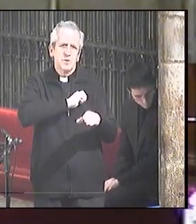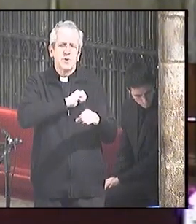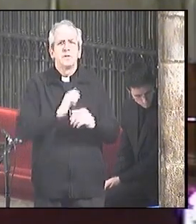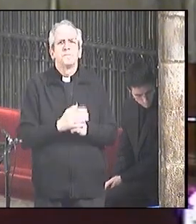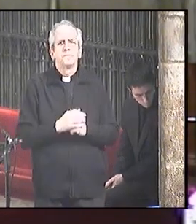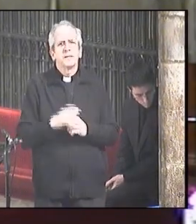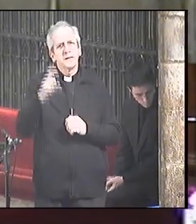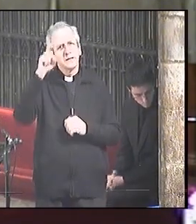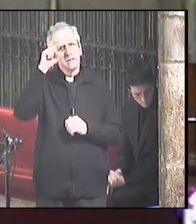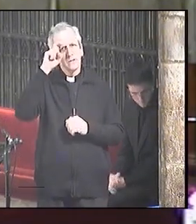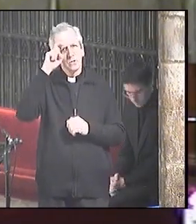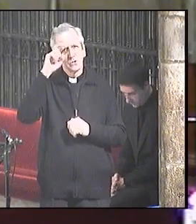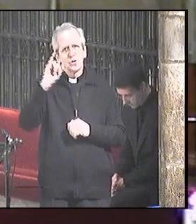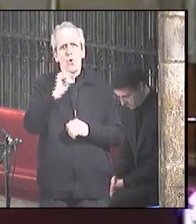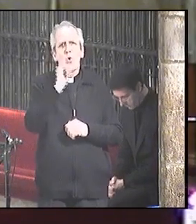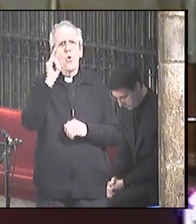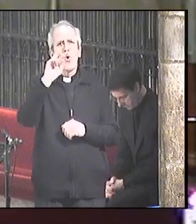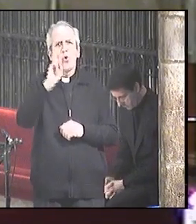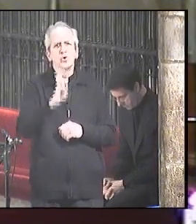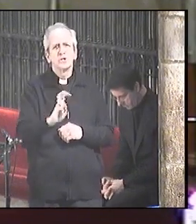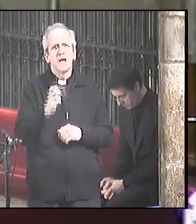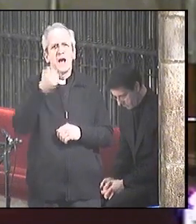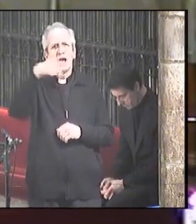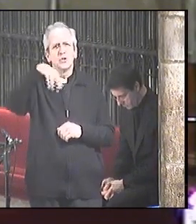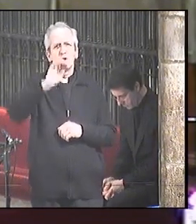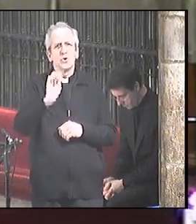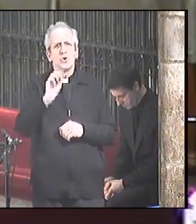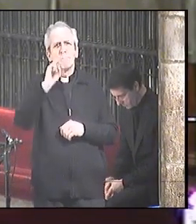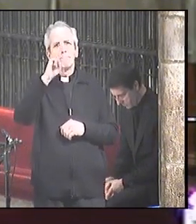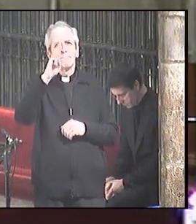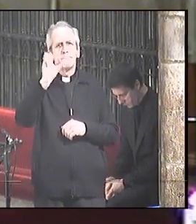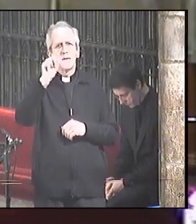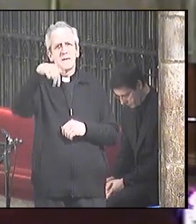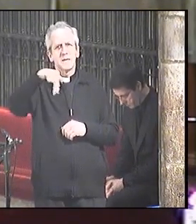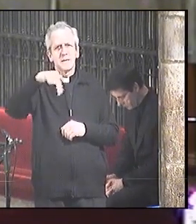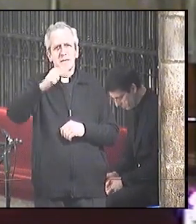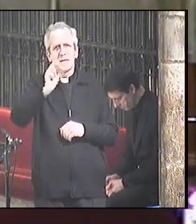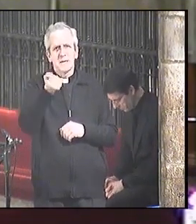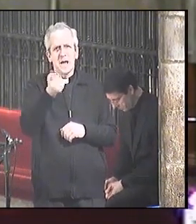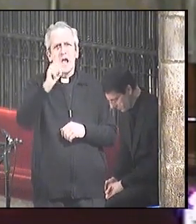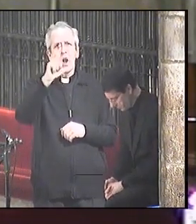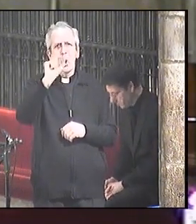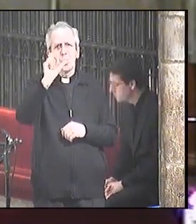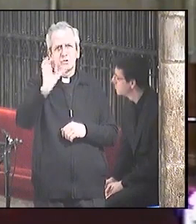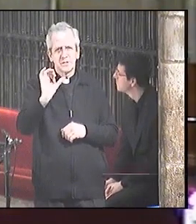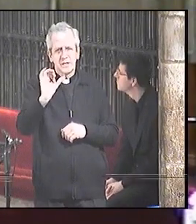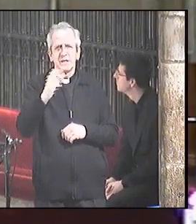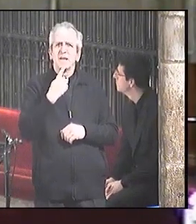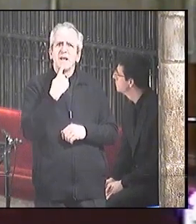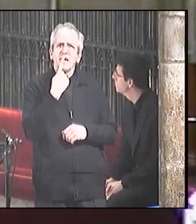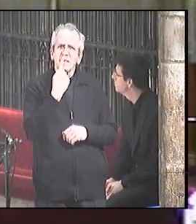que se llama José Antonio Peñalosa que dice, y con esto quiero acabar,